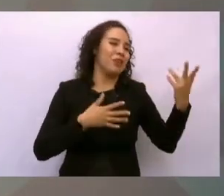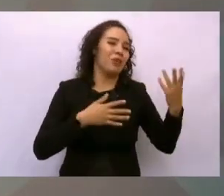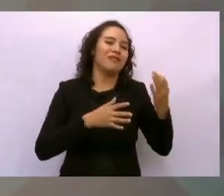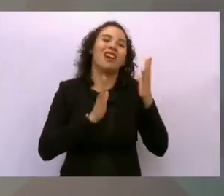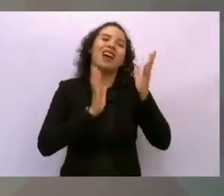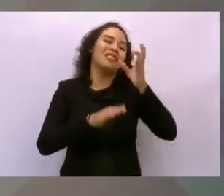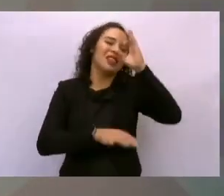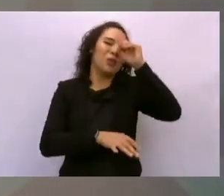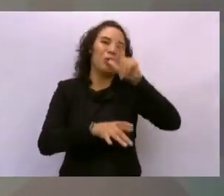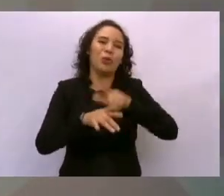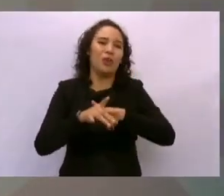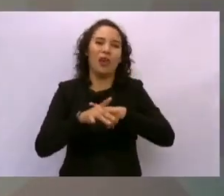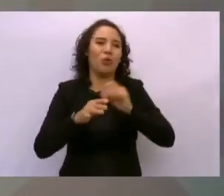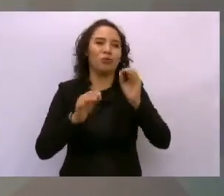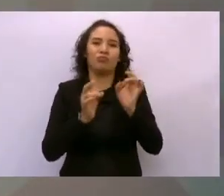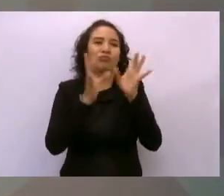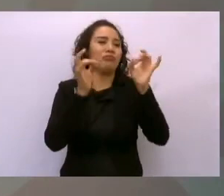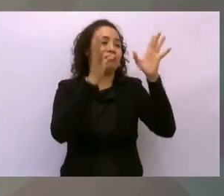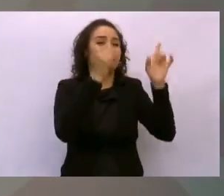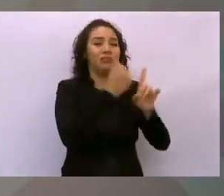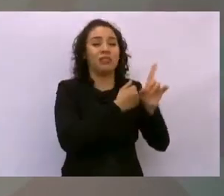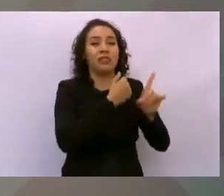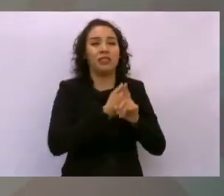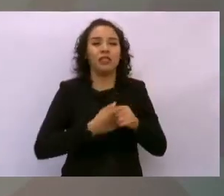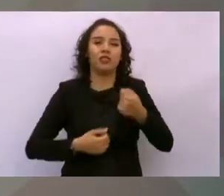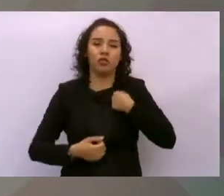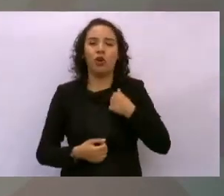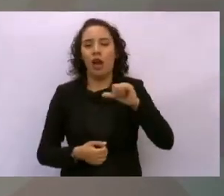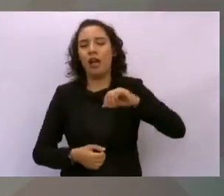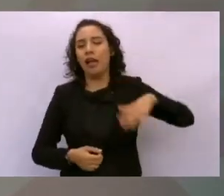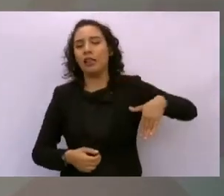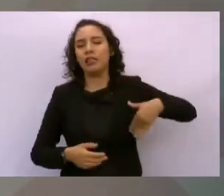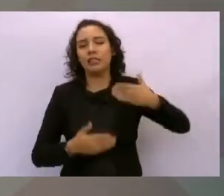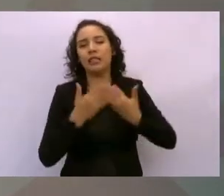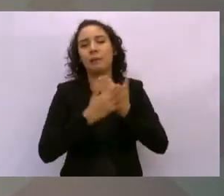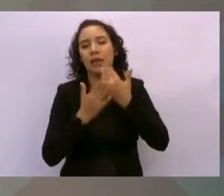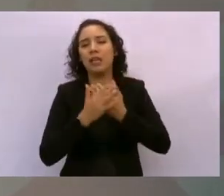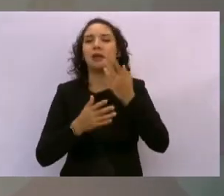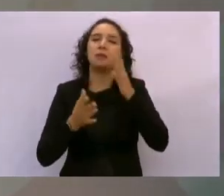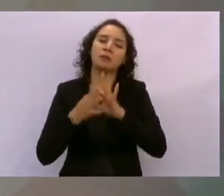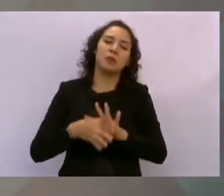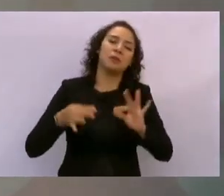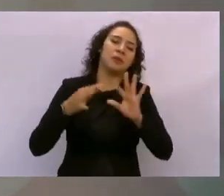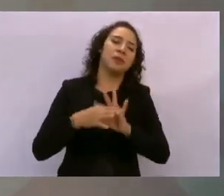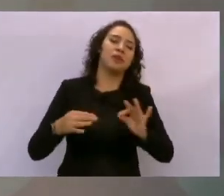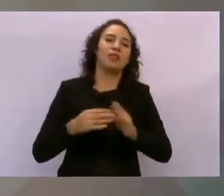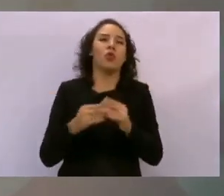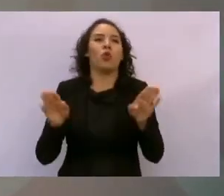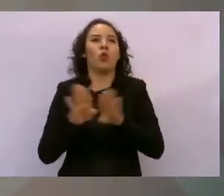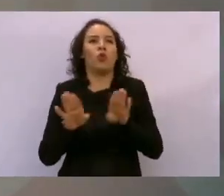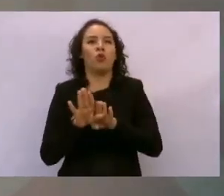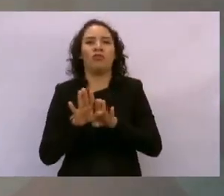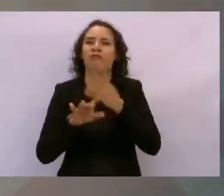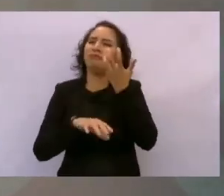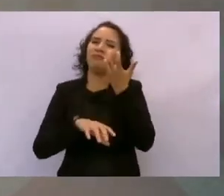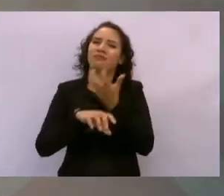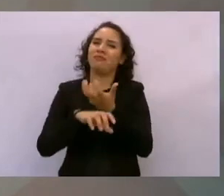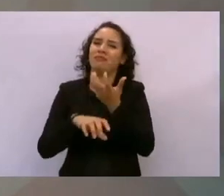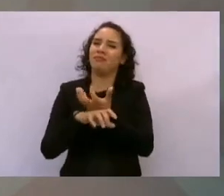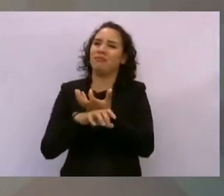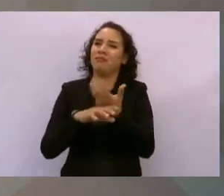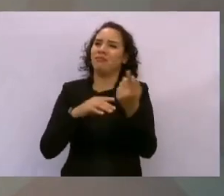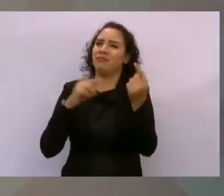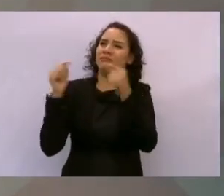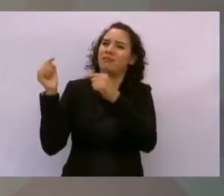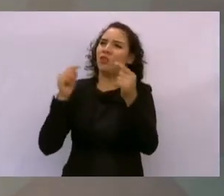culturas. Hoy hablaba yo de eso también en la mañana, de cómo en Estados Unidos están enfrentando